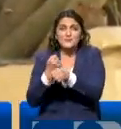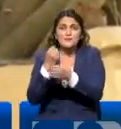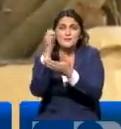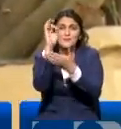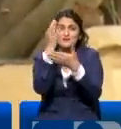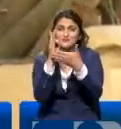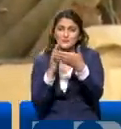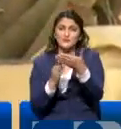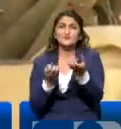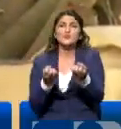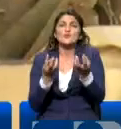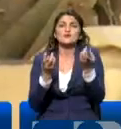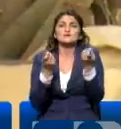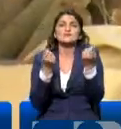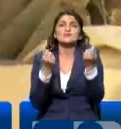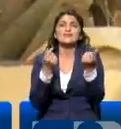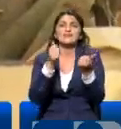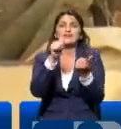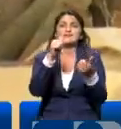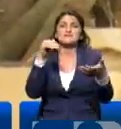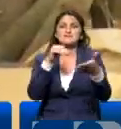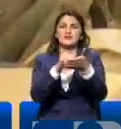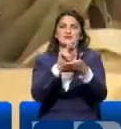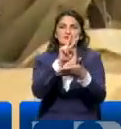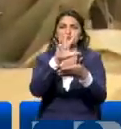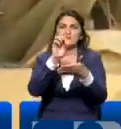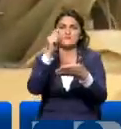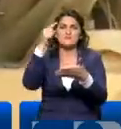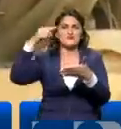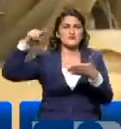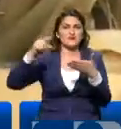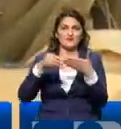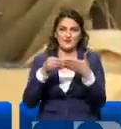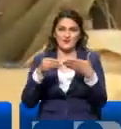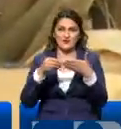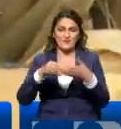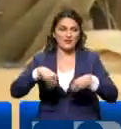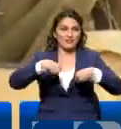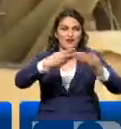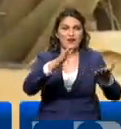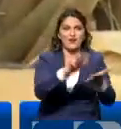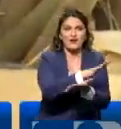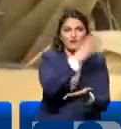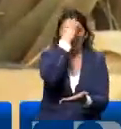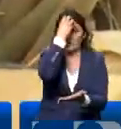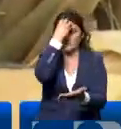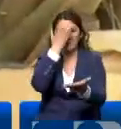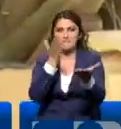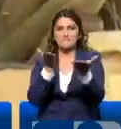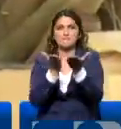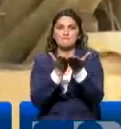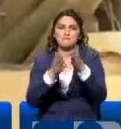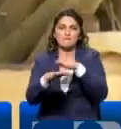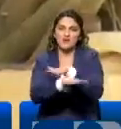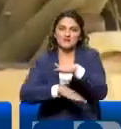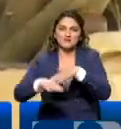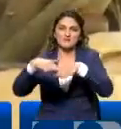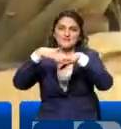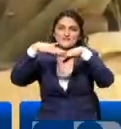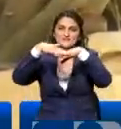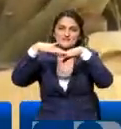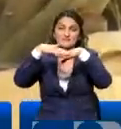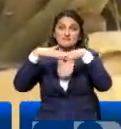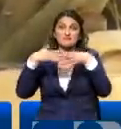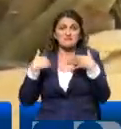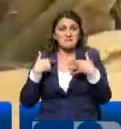ya 10 mil 250 millones de dólares para la educación básica y bachillerato eso significa en promedio casi 13